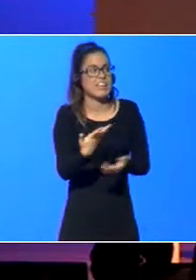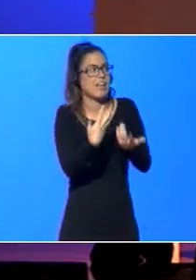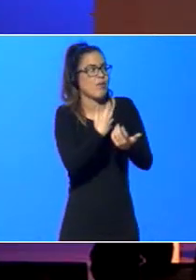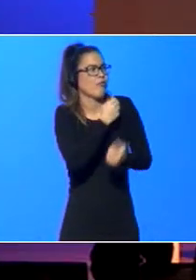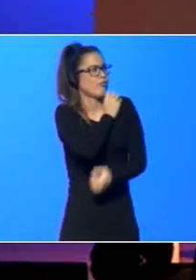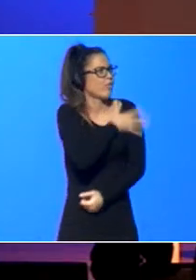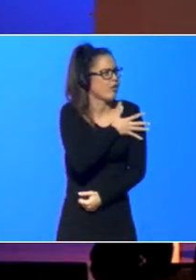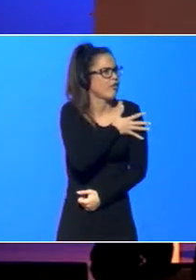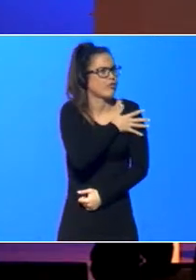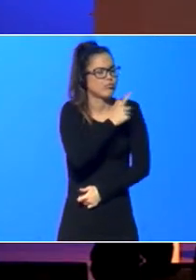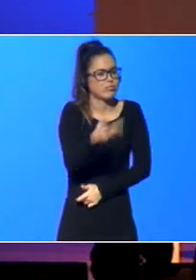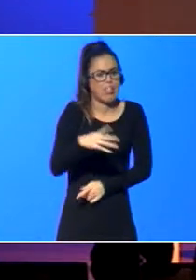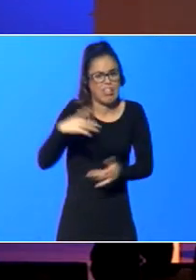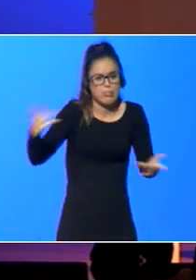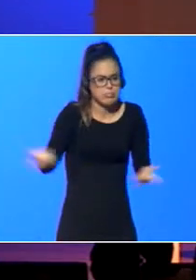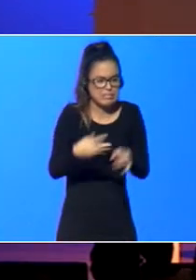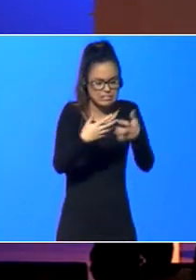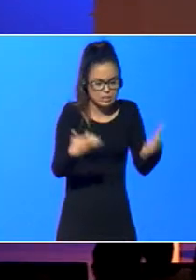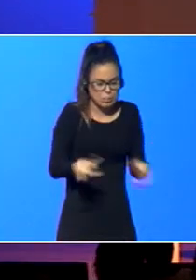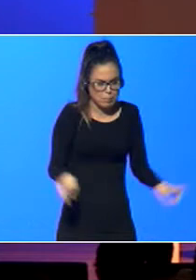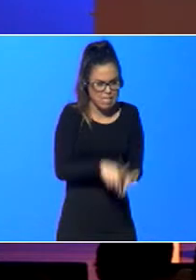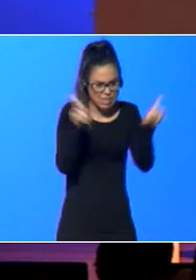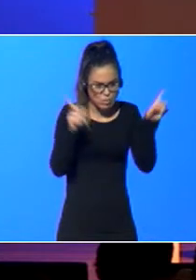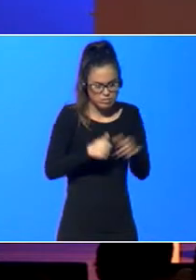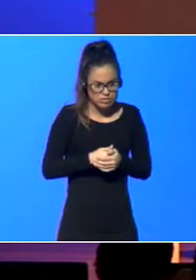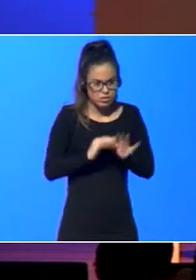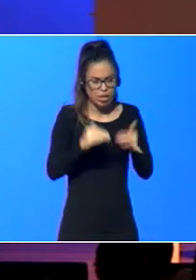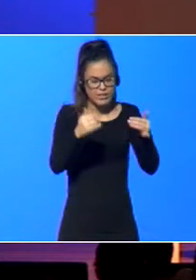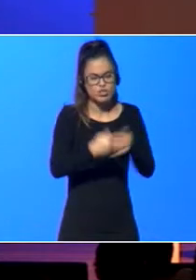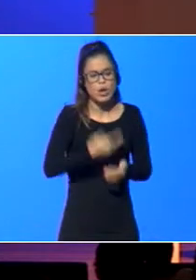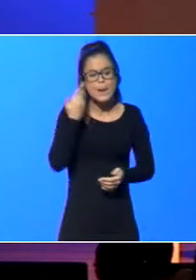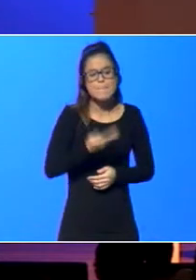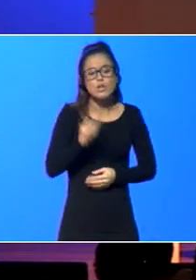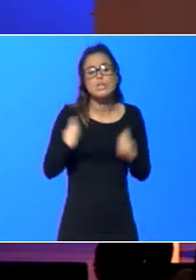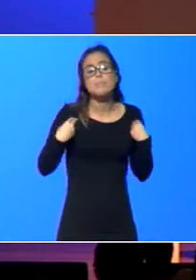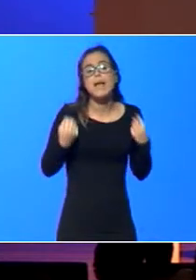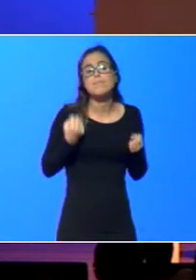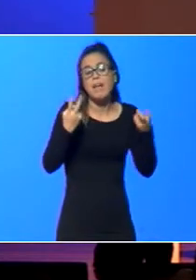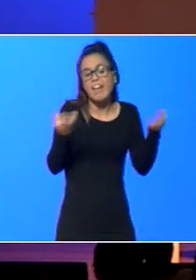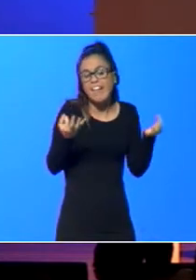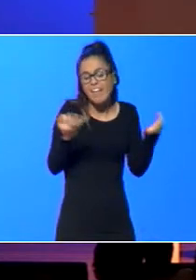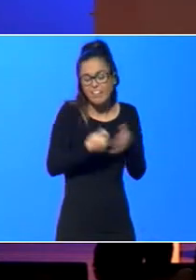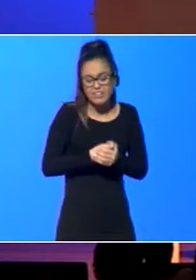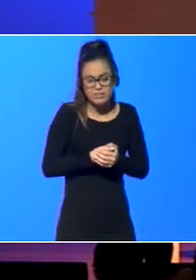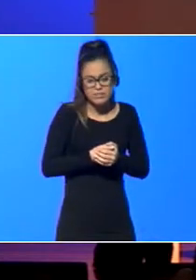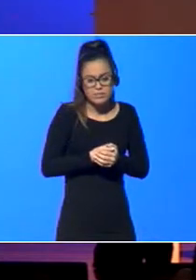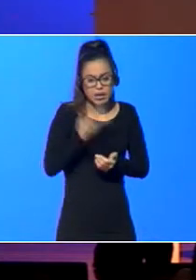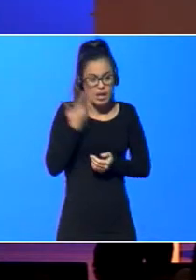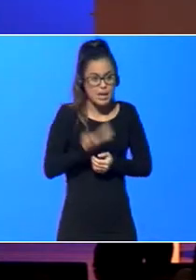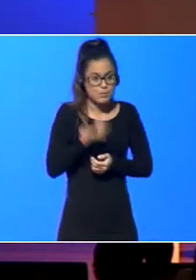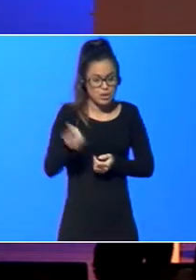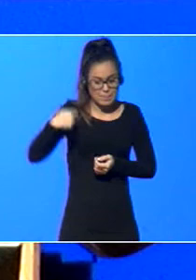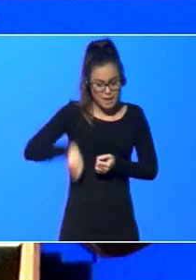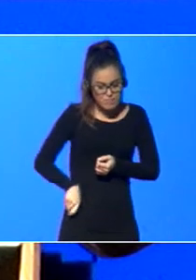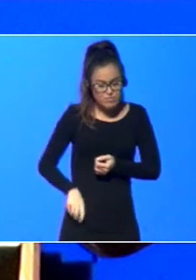otro, la verdad es que me da un poco igual, ¿no? Entonces, ¿qué es lo importante para la vida? ¿Qué es lo importante también para ser